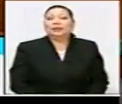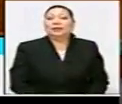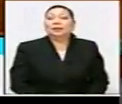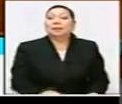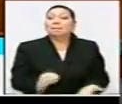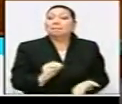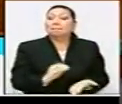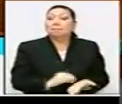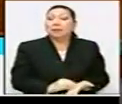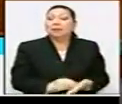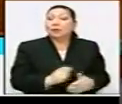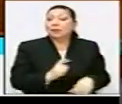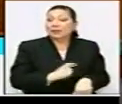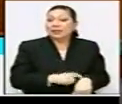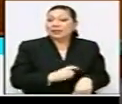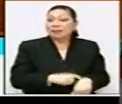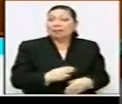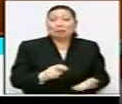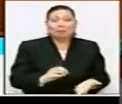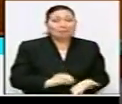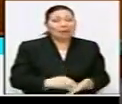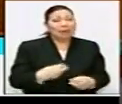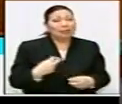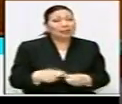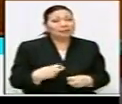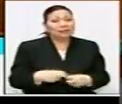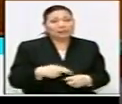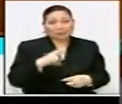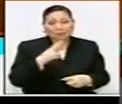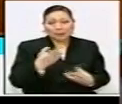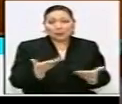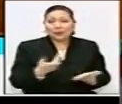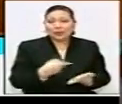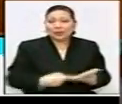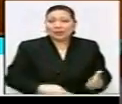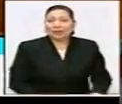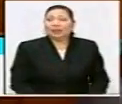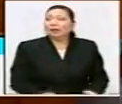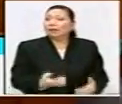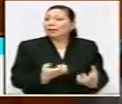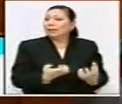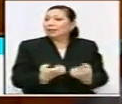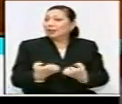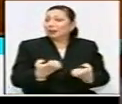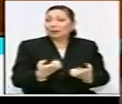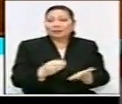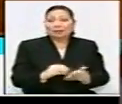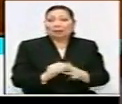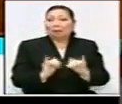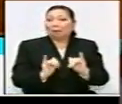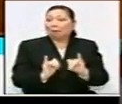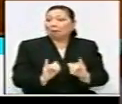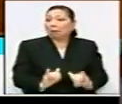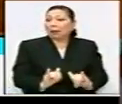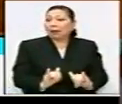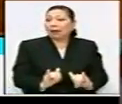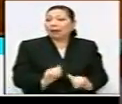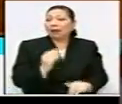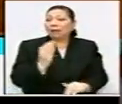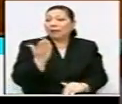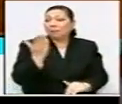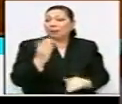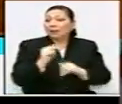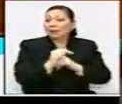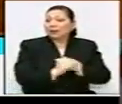Más aún en un momento tan difícil para el país, en el que la economía está paralizada, las